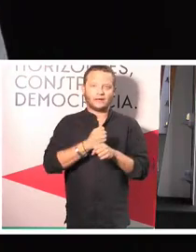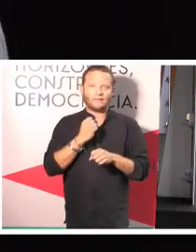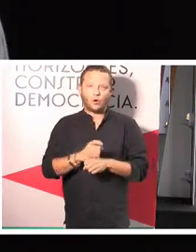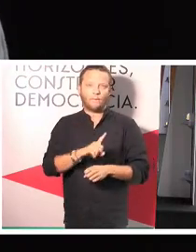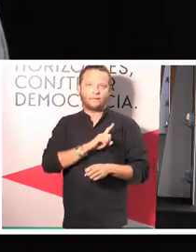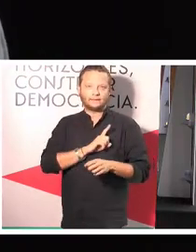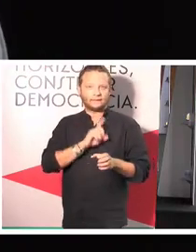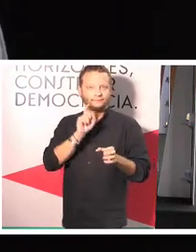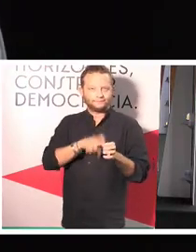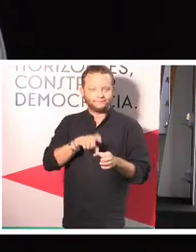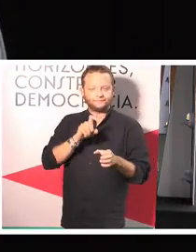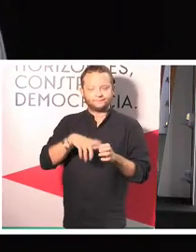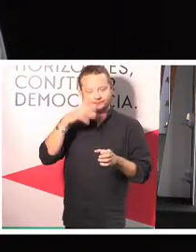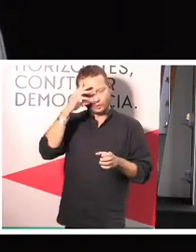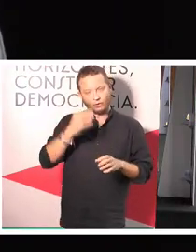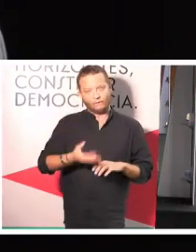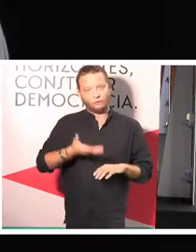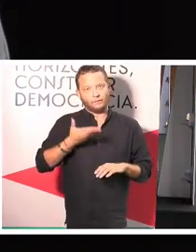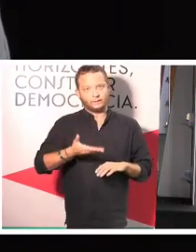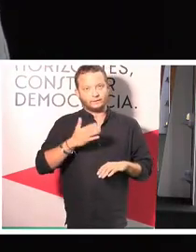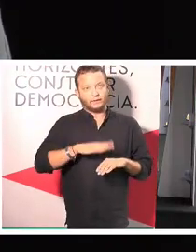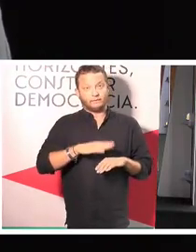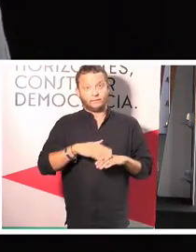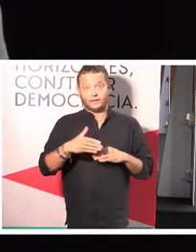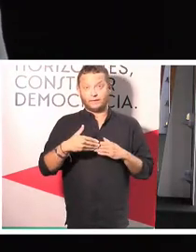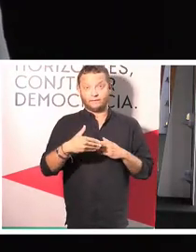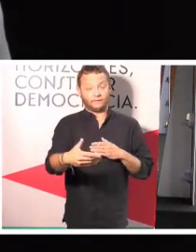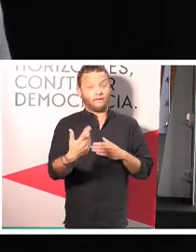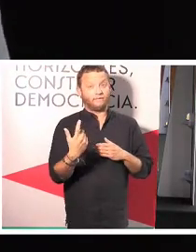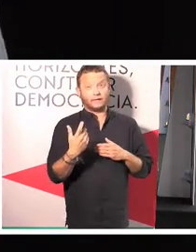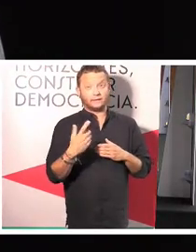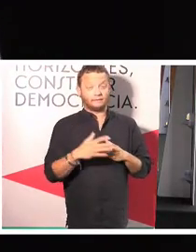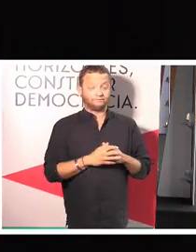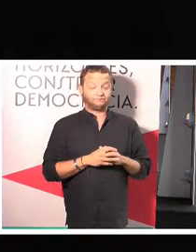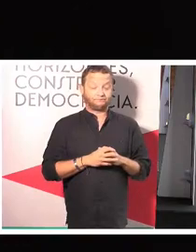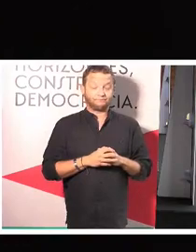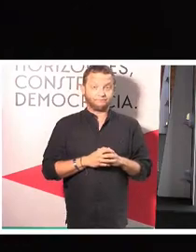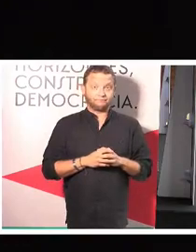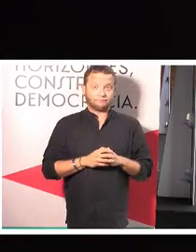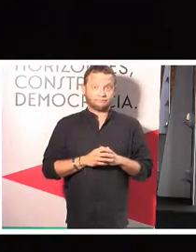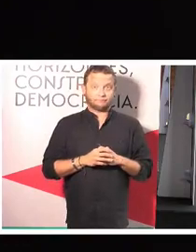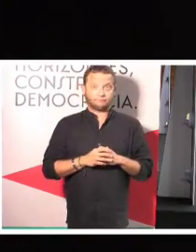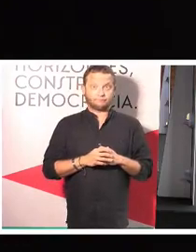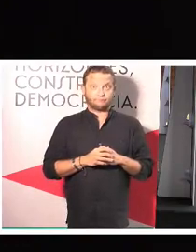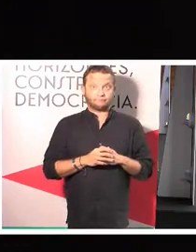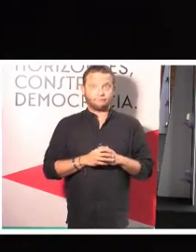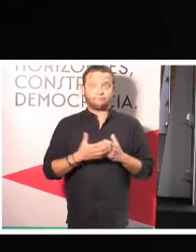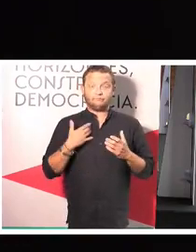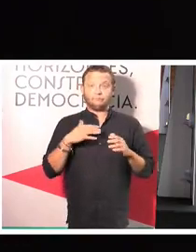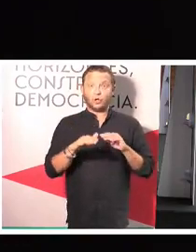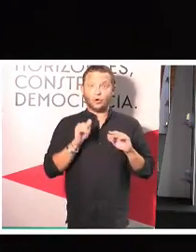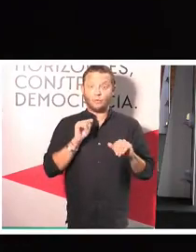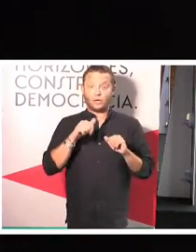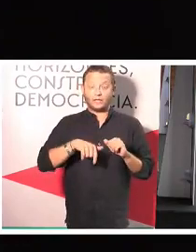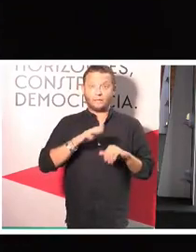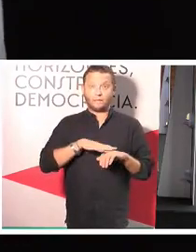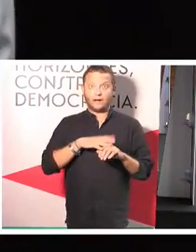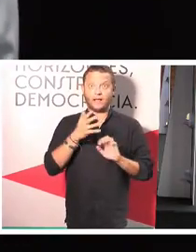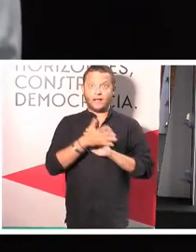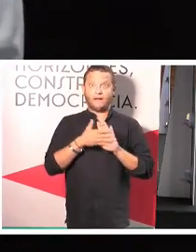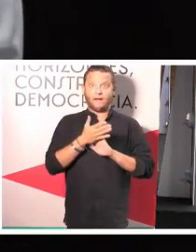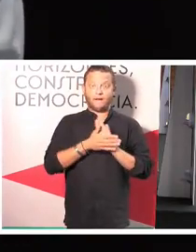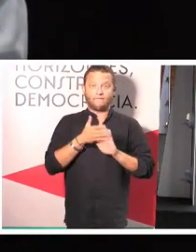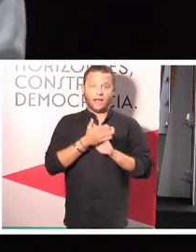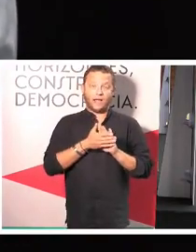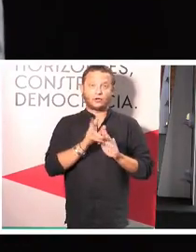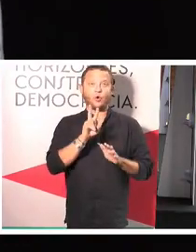es también fundamental, ¿no? Para lo que nos queda en el medio plazo. Bien, nos convocan aquí a hablar sobre uberización